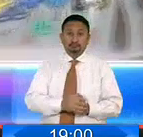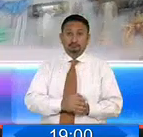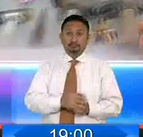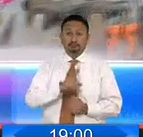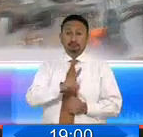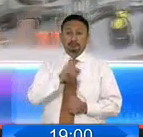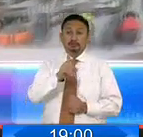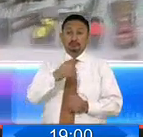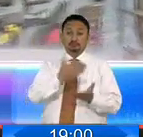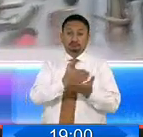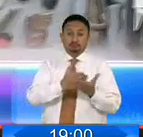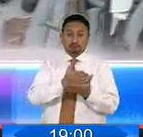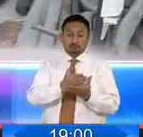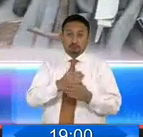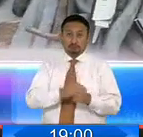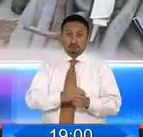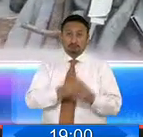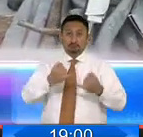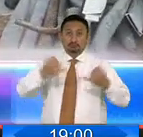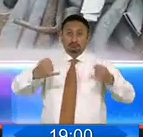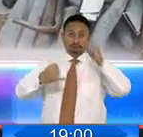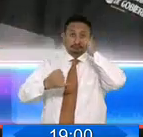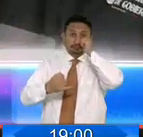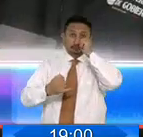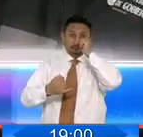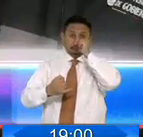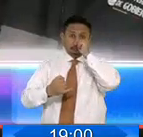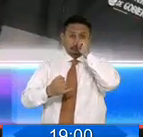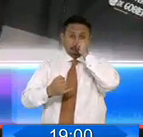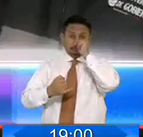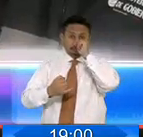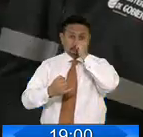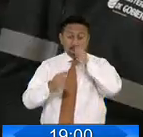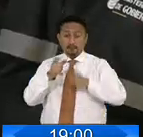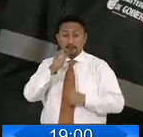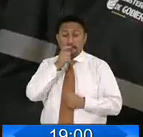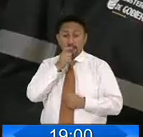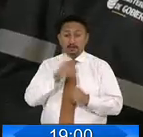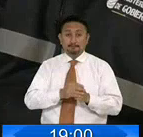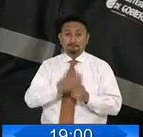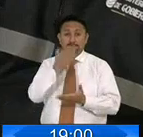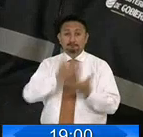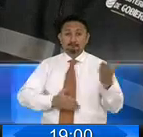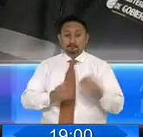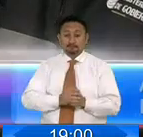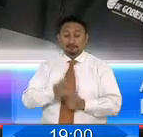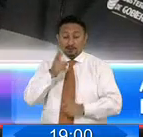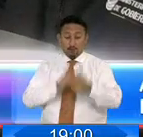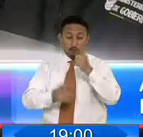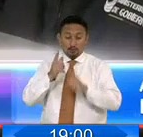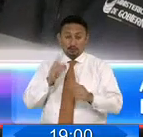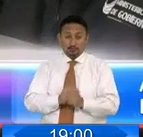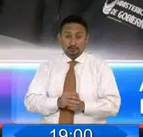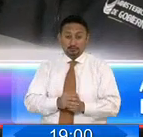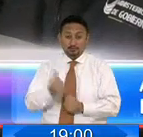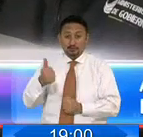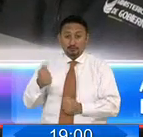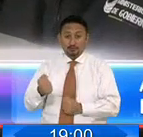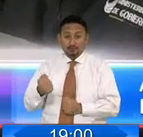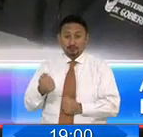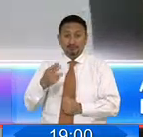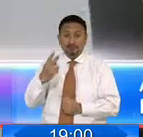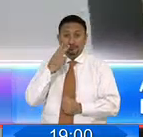cuchillos artesanales tablets baterías de celular gillette galones de licor artesanal de fosforeras